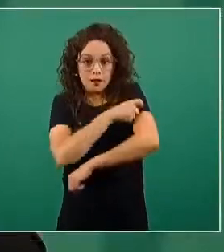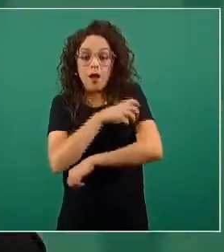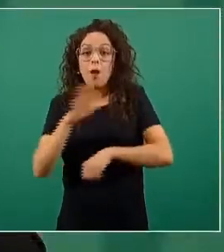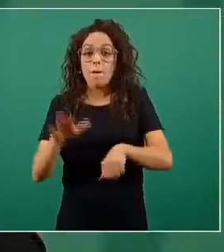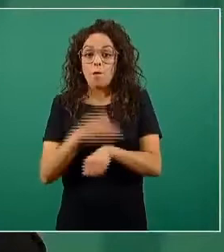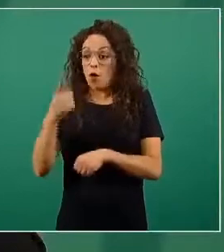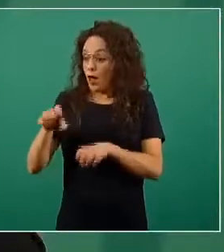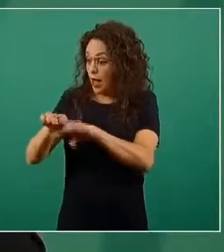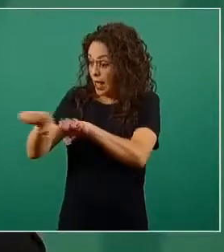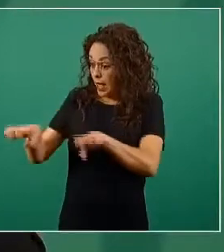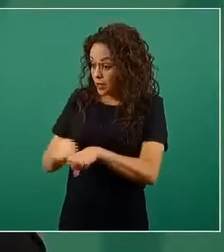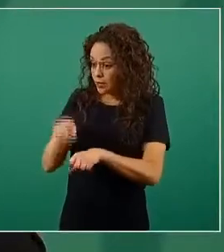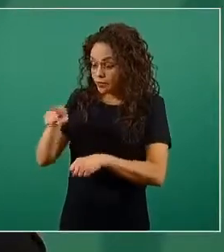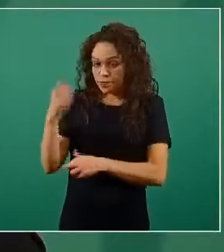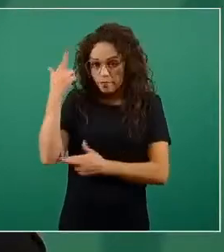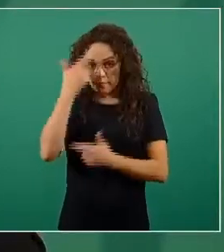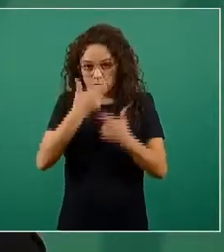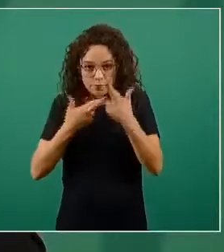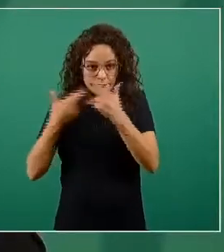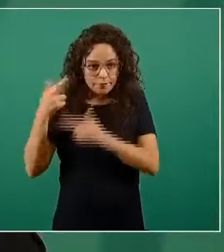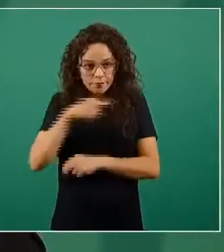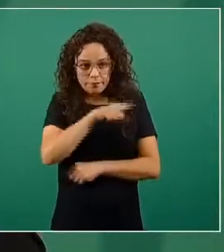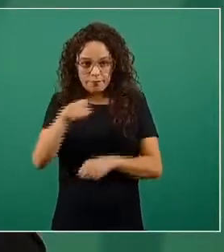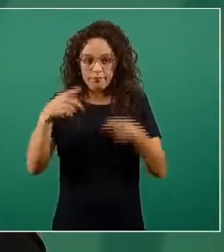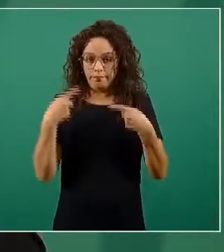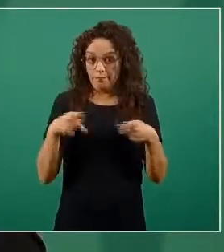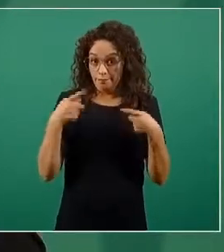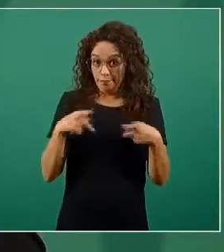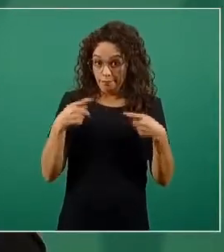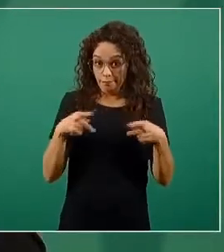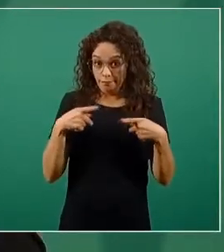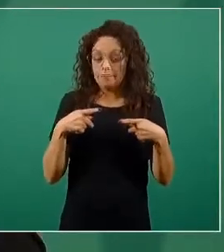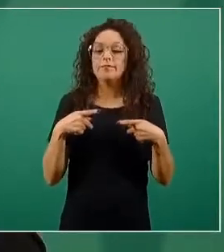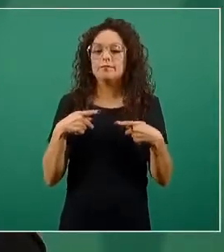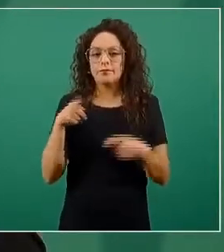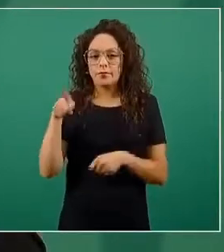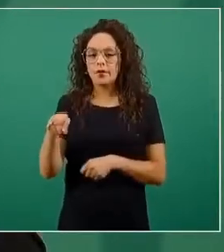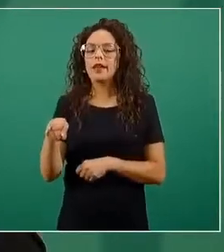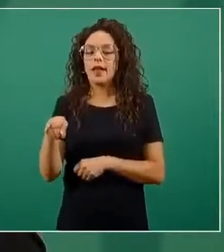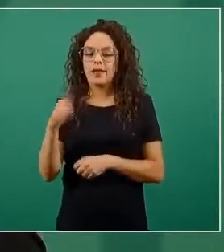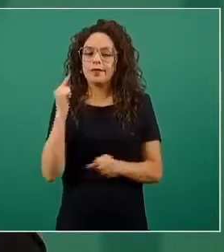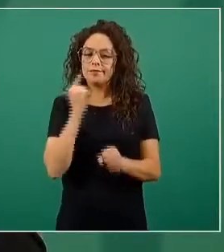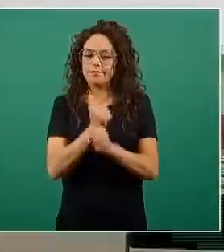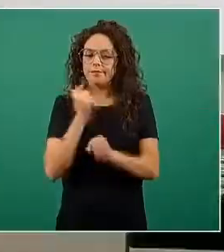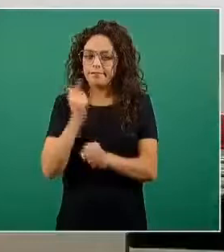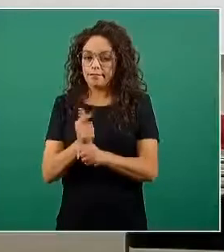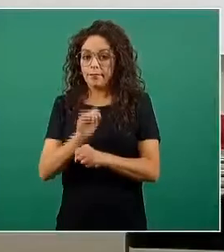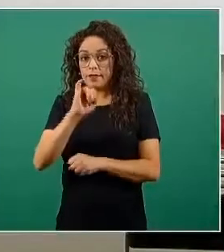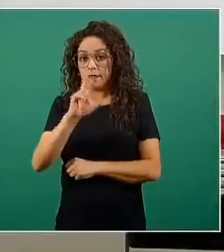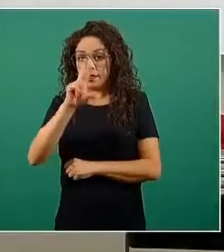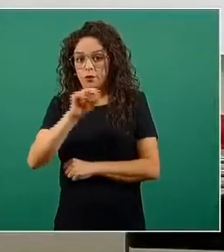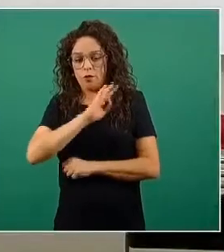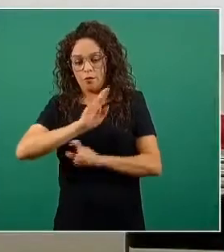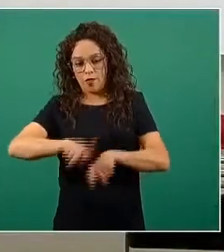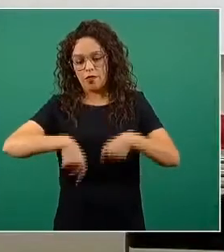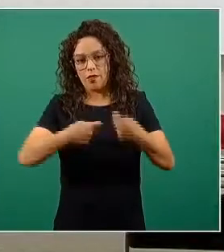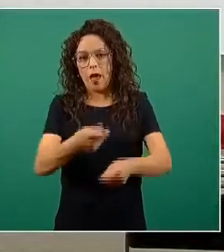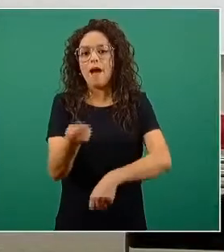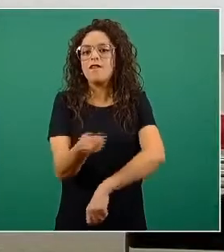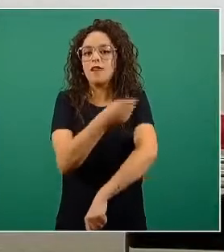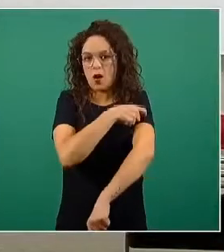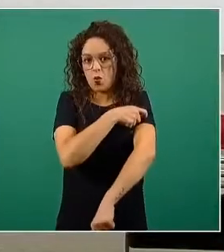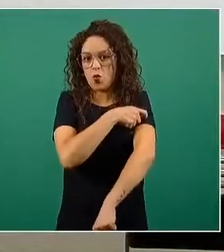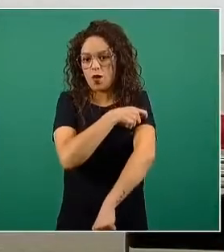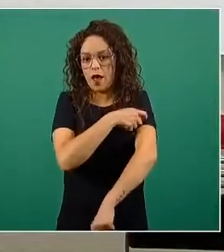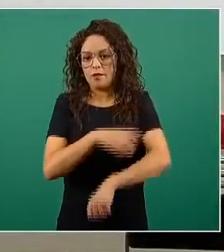el equipo que está valorando a la población podrá identificar si ella es candidata o no a la